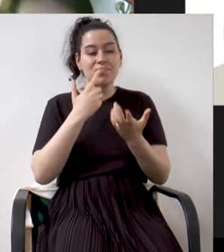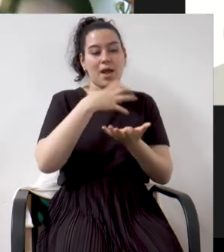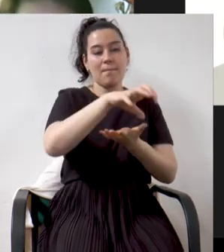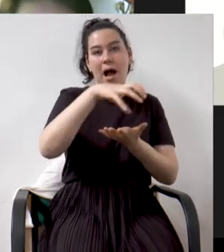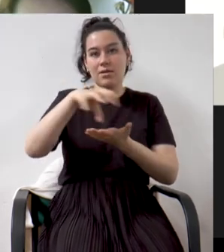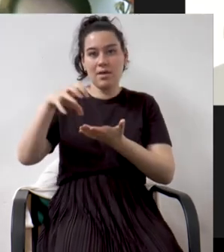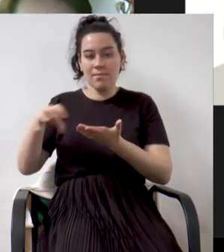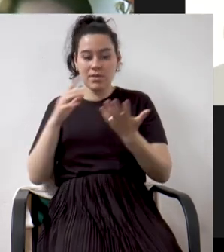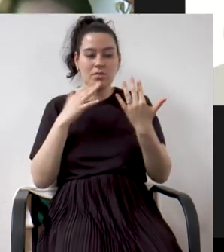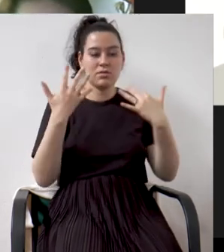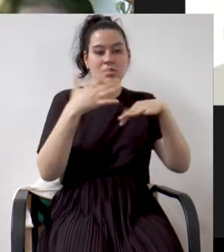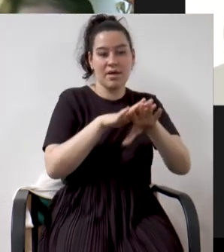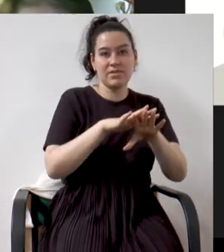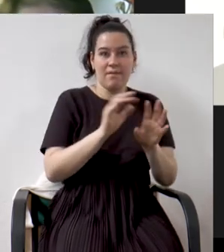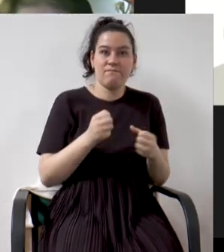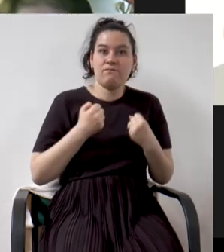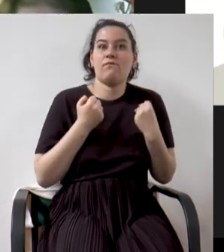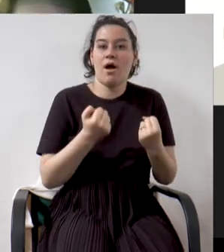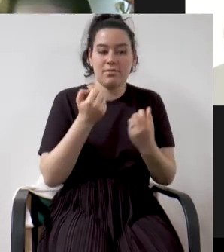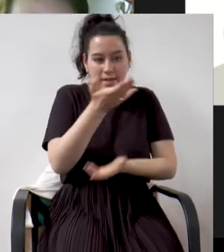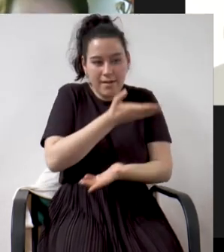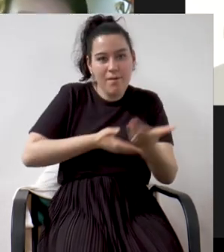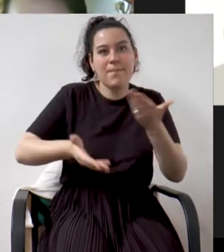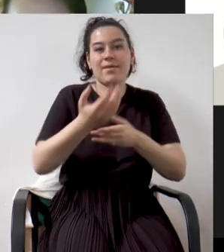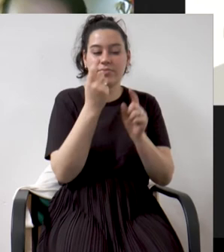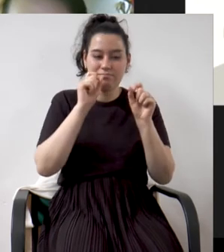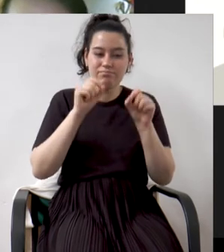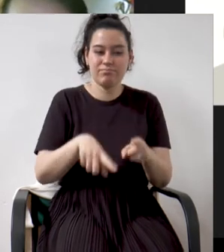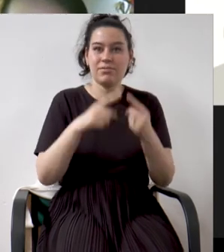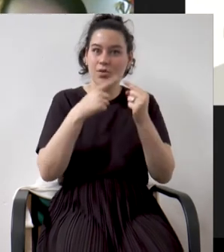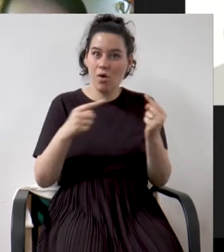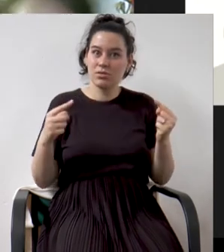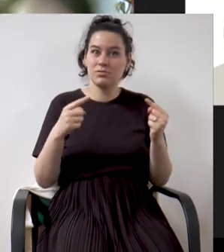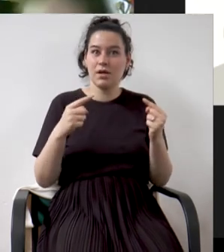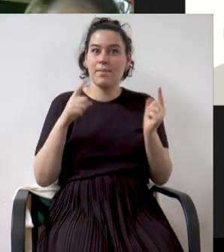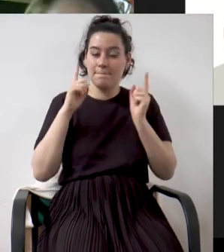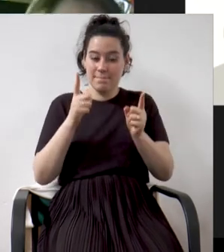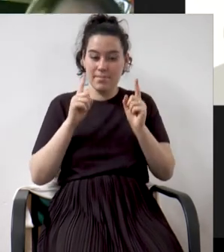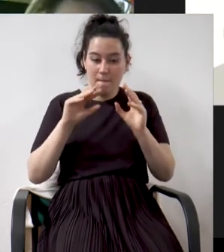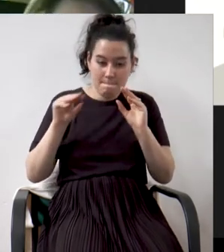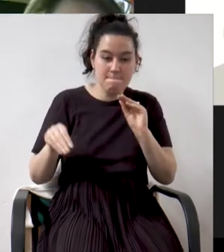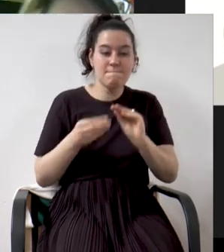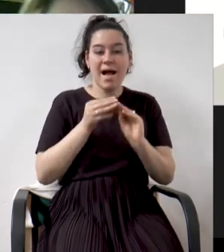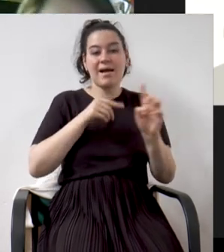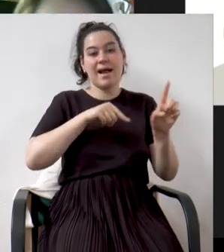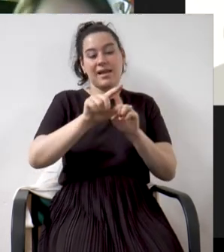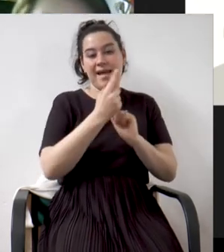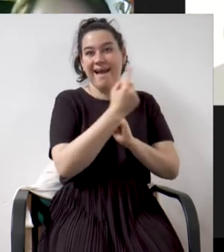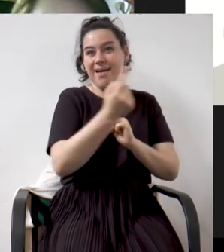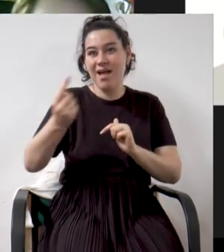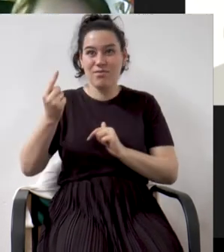departamentos transversales fuertes, que tienen los recursos que hoy tienen, más lo que esté en las carreras perdido, que no